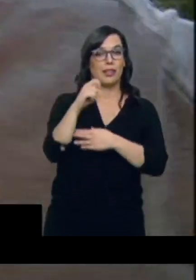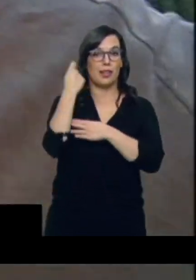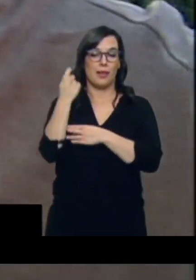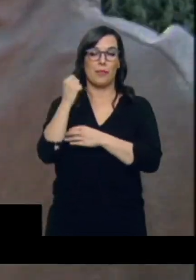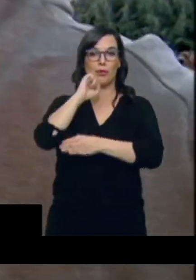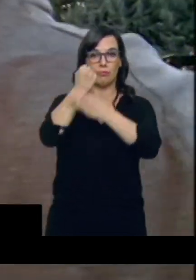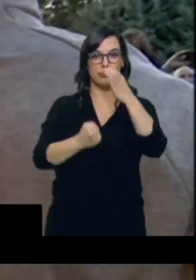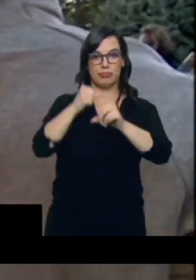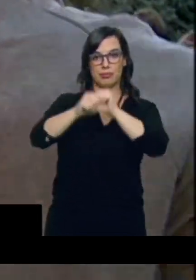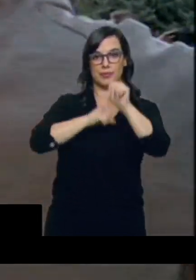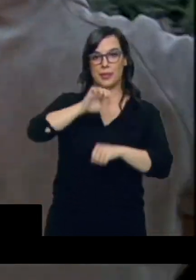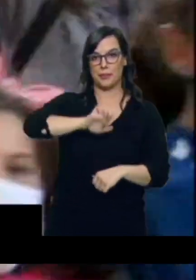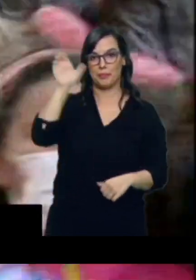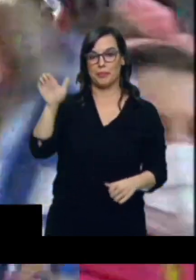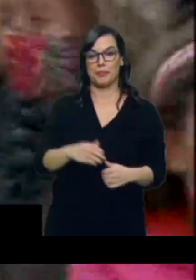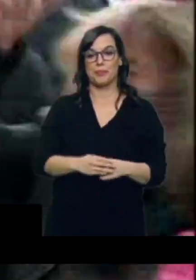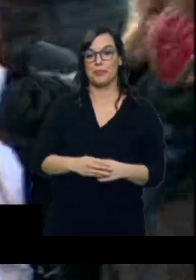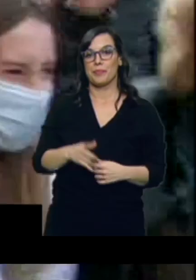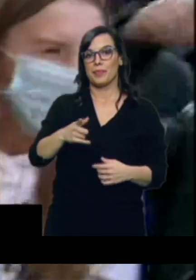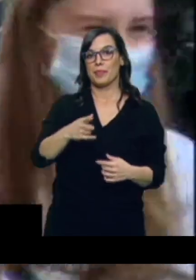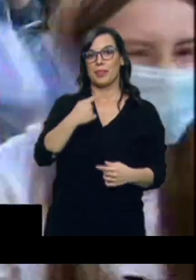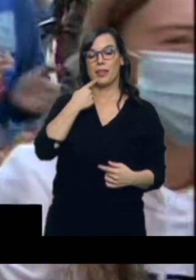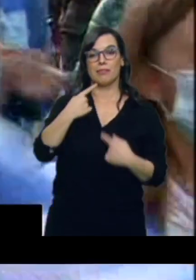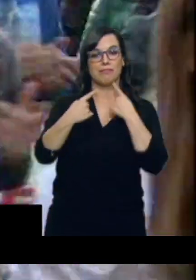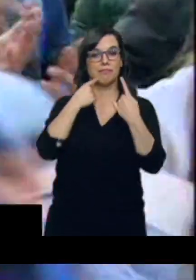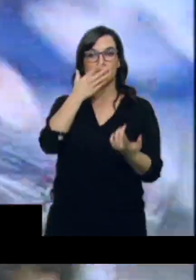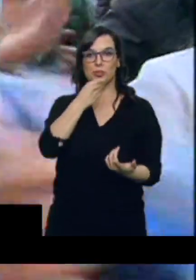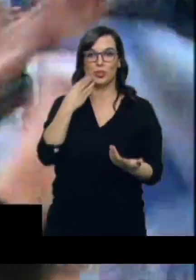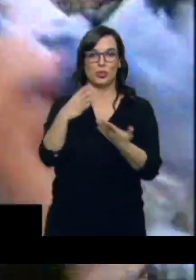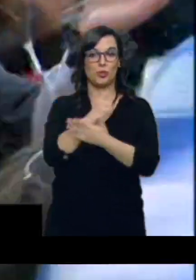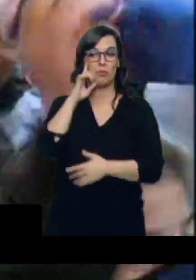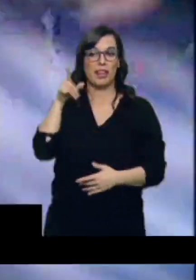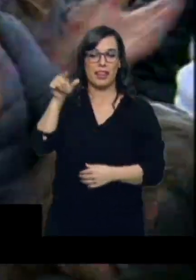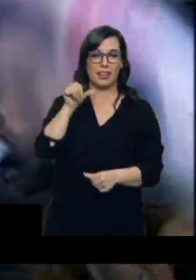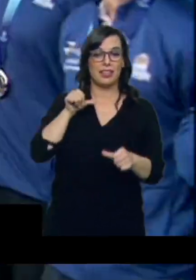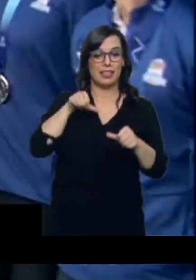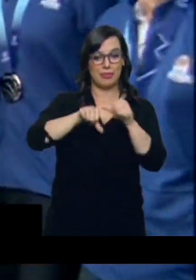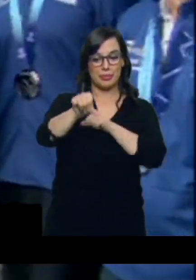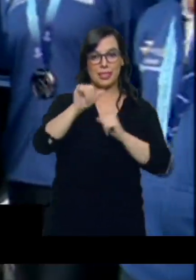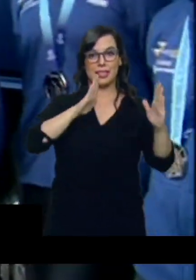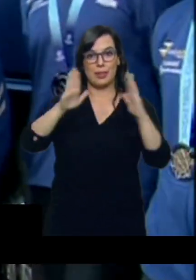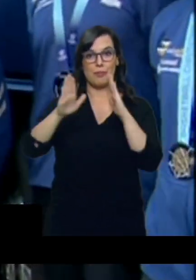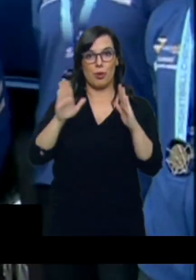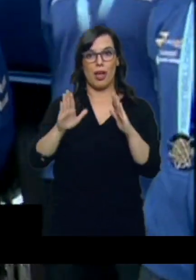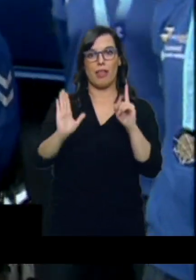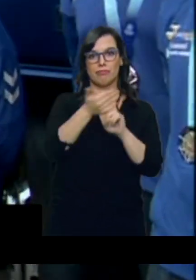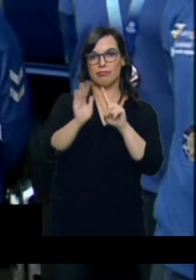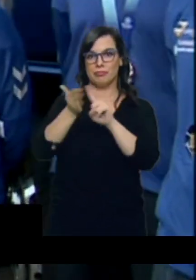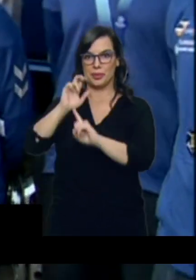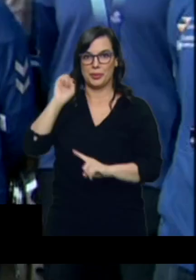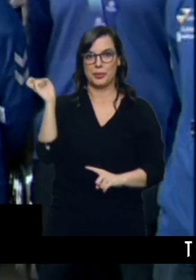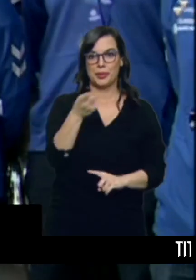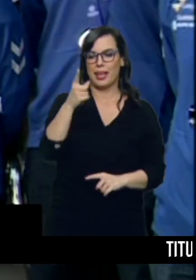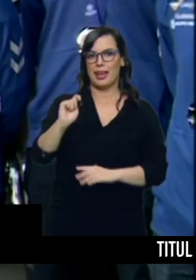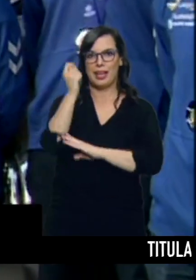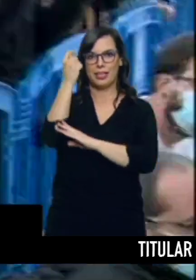Basketball Champions League. Todos son elogios para una plantilla que promete darnos muchas alegrías esta temporada. Un triunfo sin precedentes para un